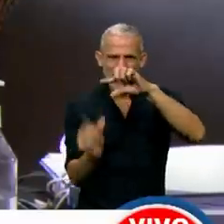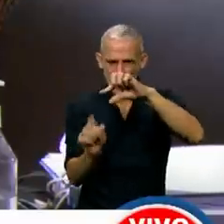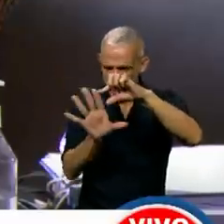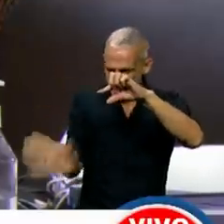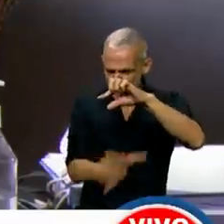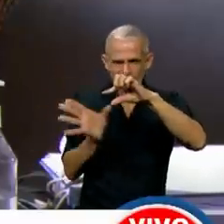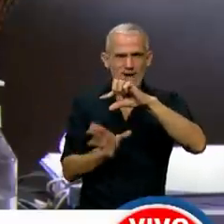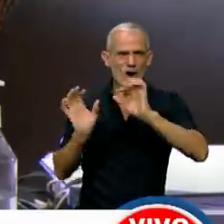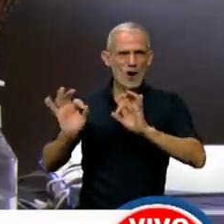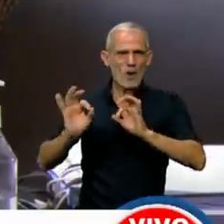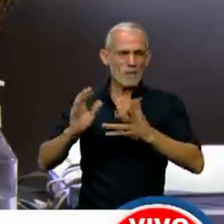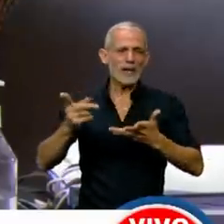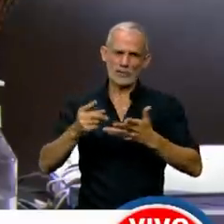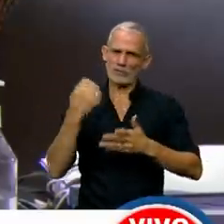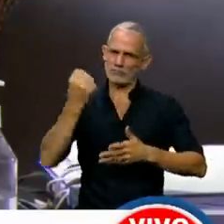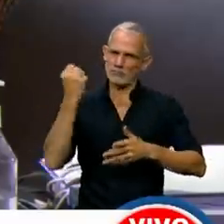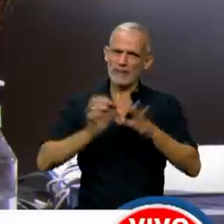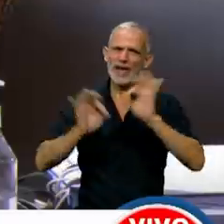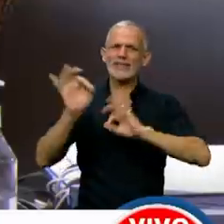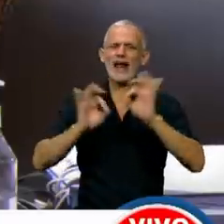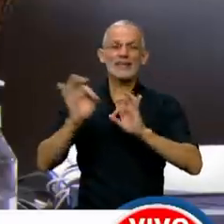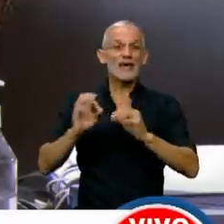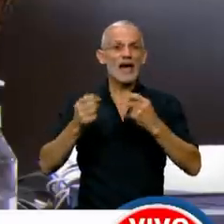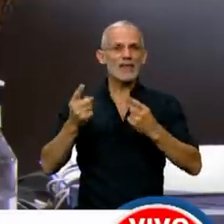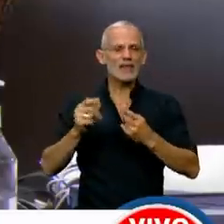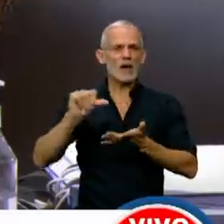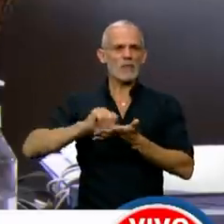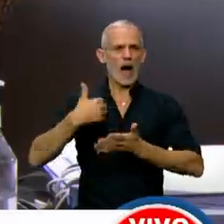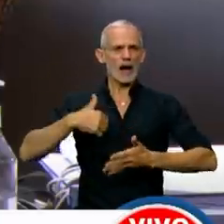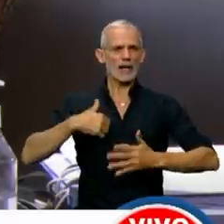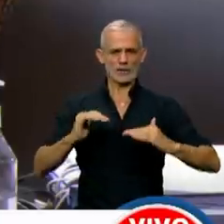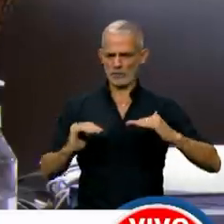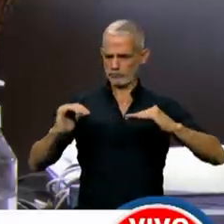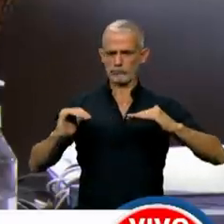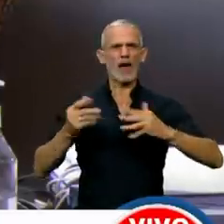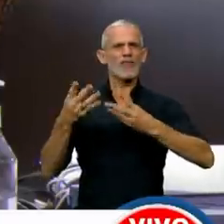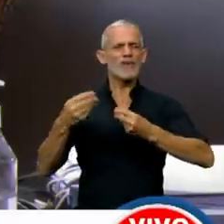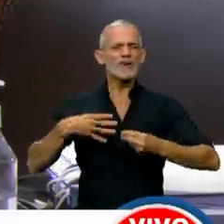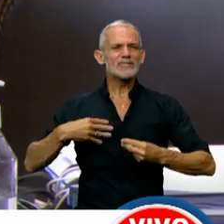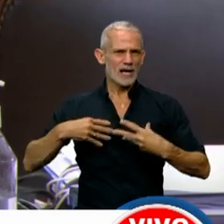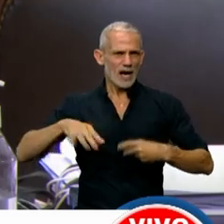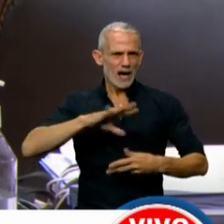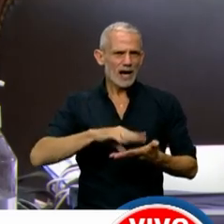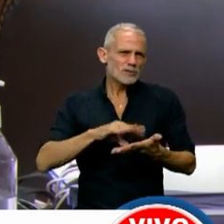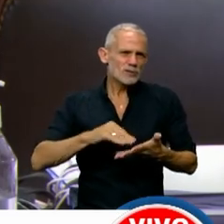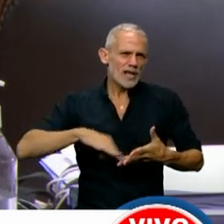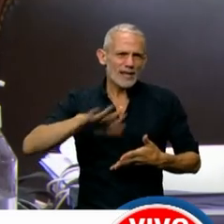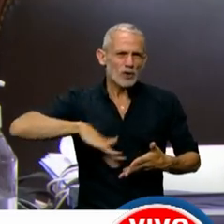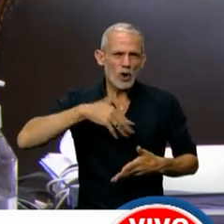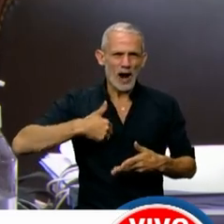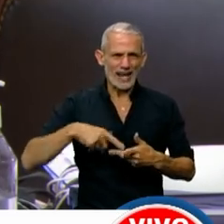obra estratégica de geopolítica de reposicionamiento de argentina en defensa de su soberanía no